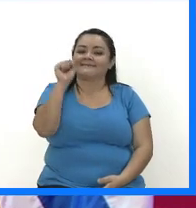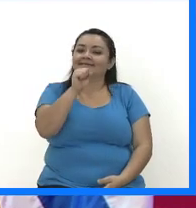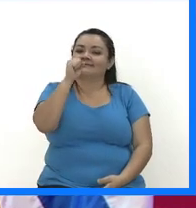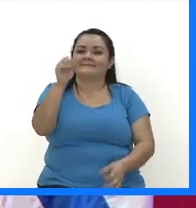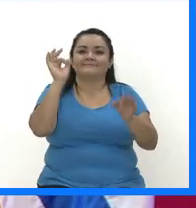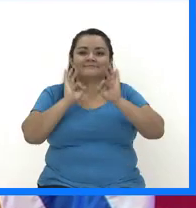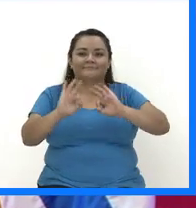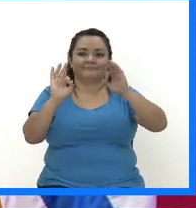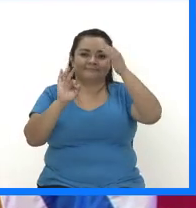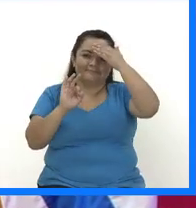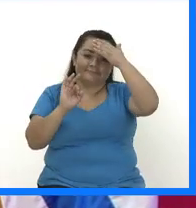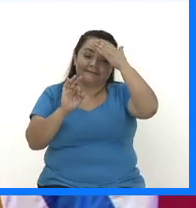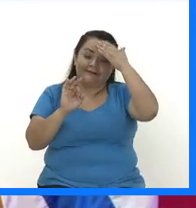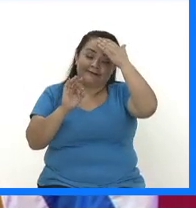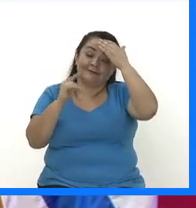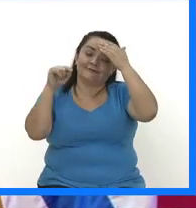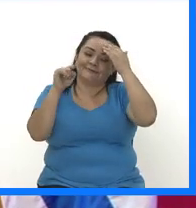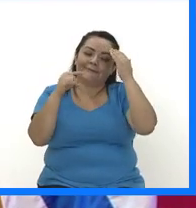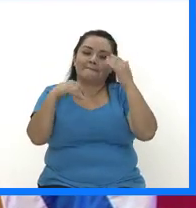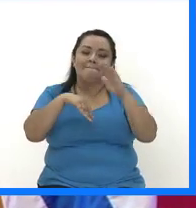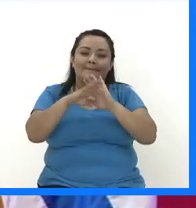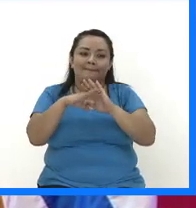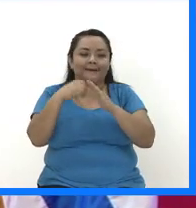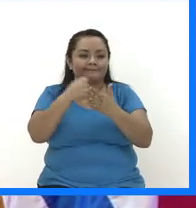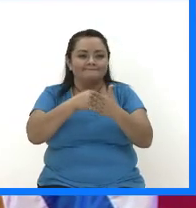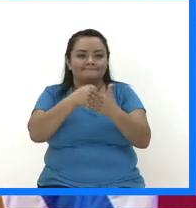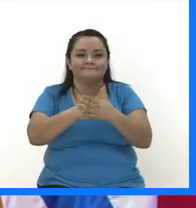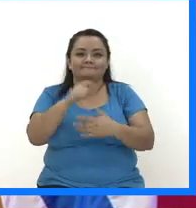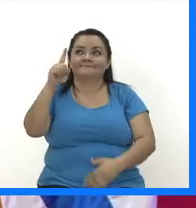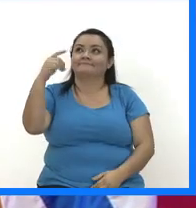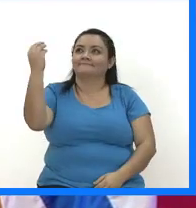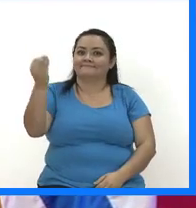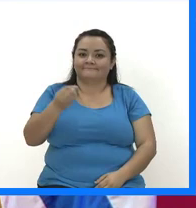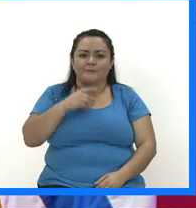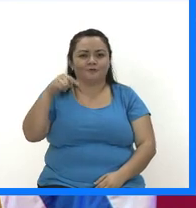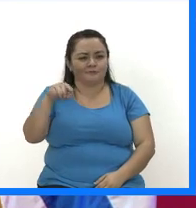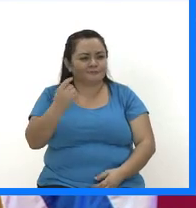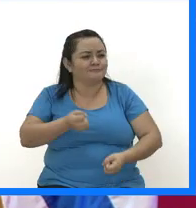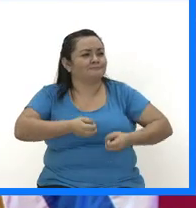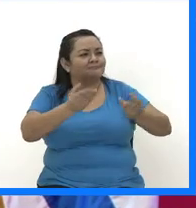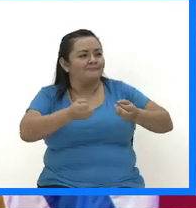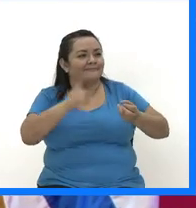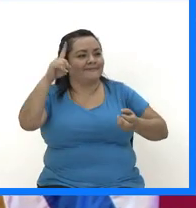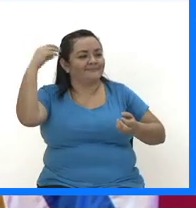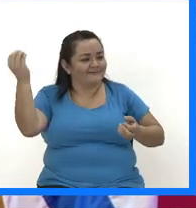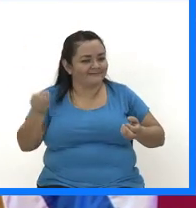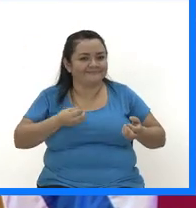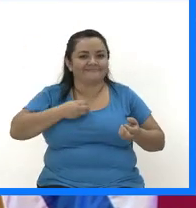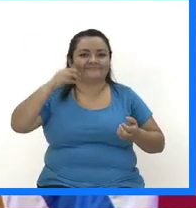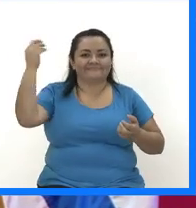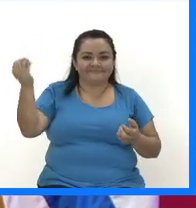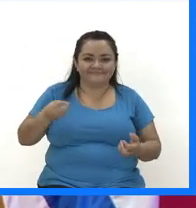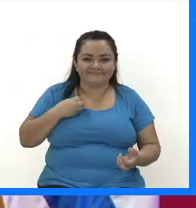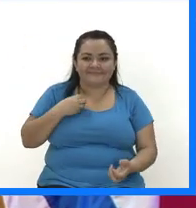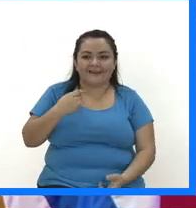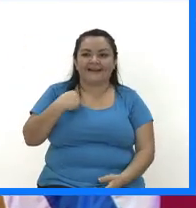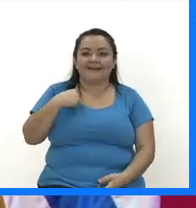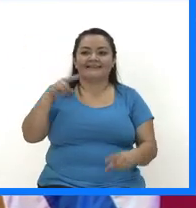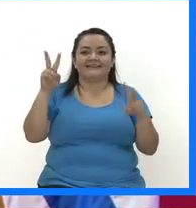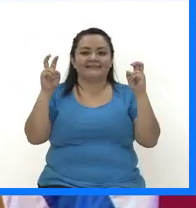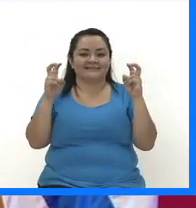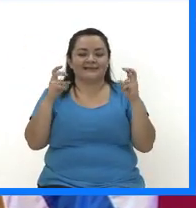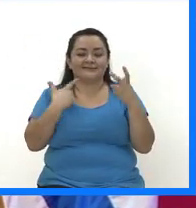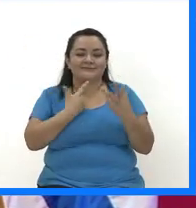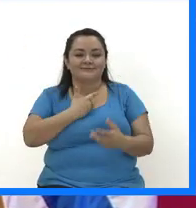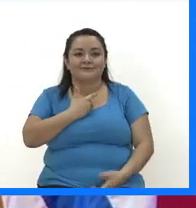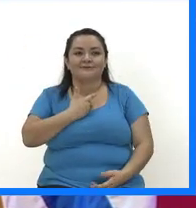enseñarle a otro porque entre más tú te esfuerzas dios más te da entre más duda dios más te da cuántas veces hemos hablado de las